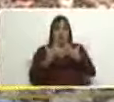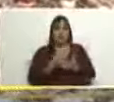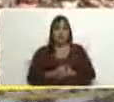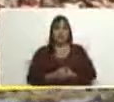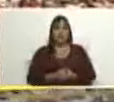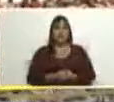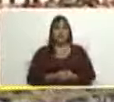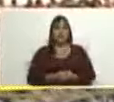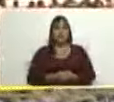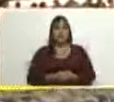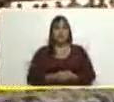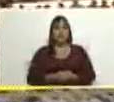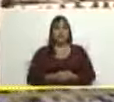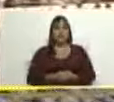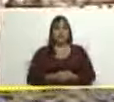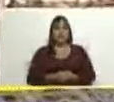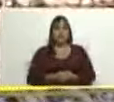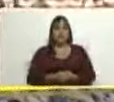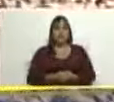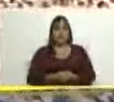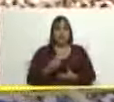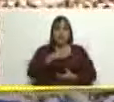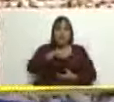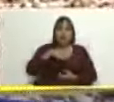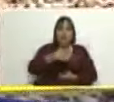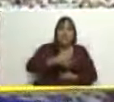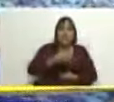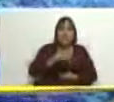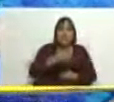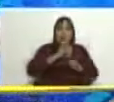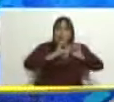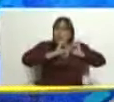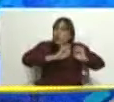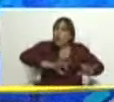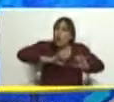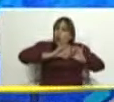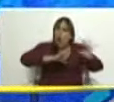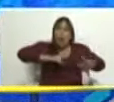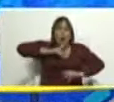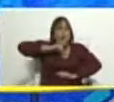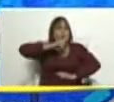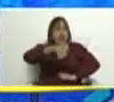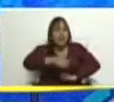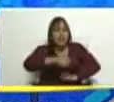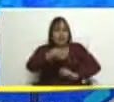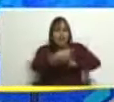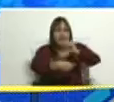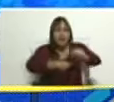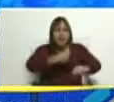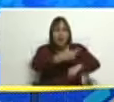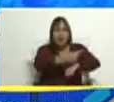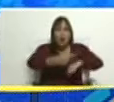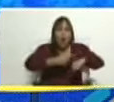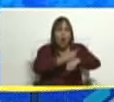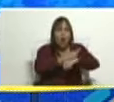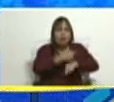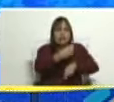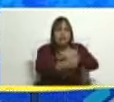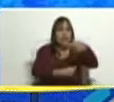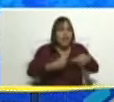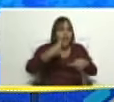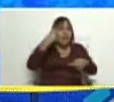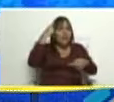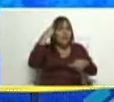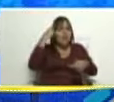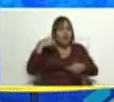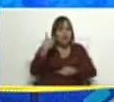Y convertimos el dolor terrible de aquellas horas, de aquellos días, de